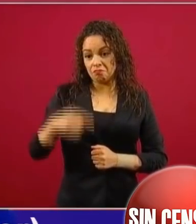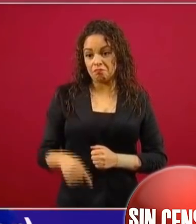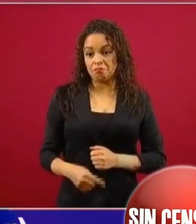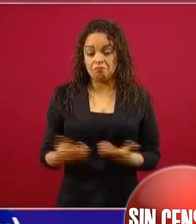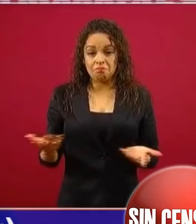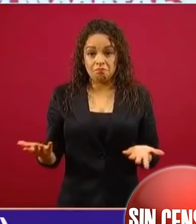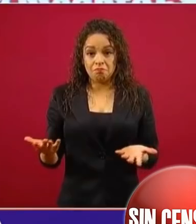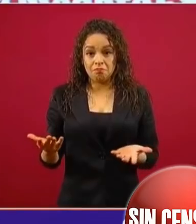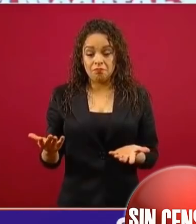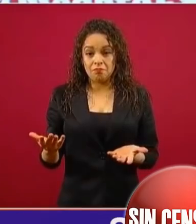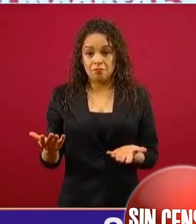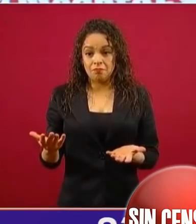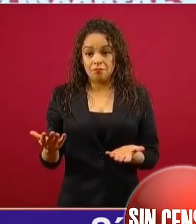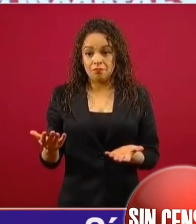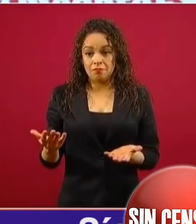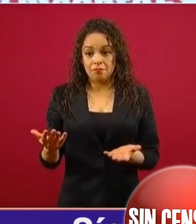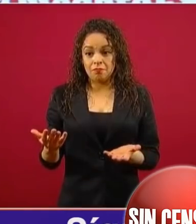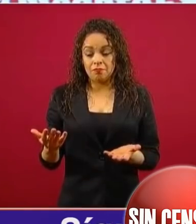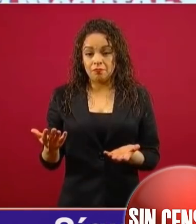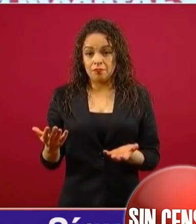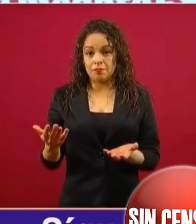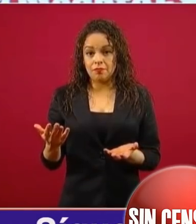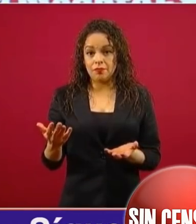corrupción o transformación.